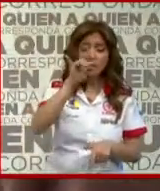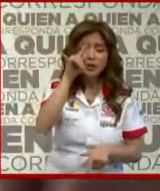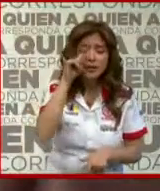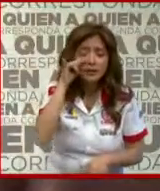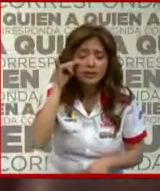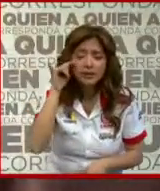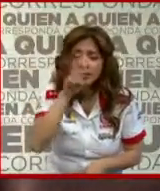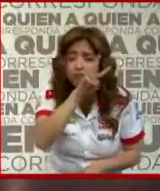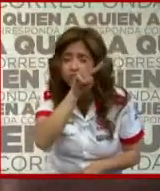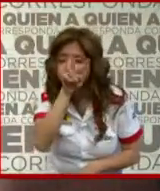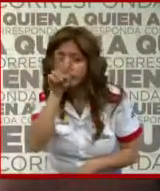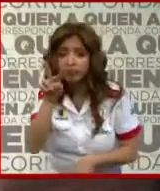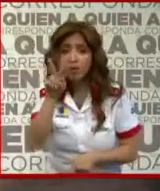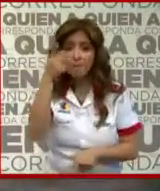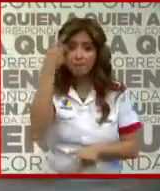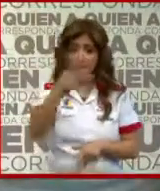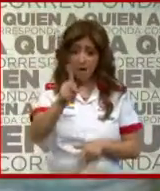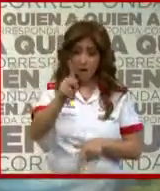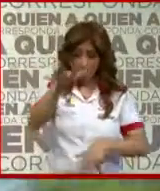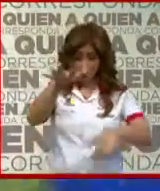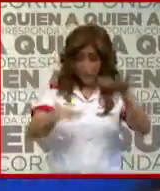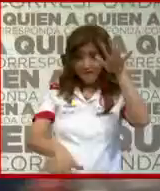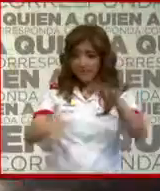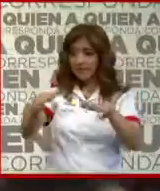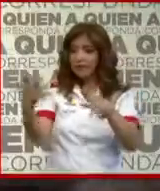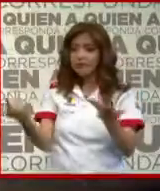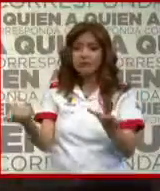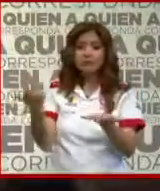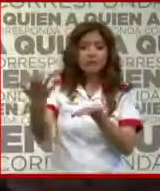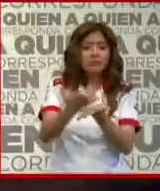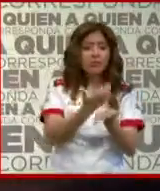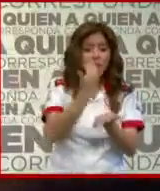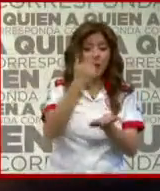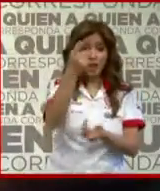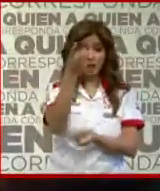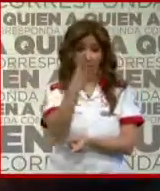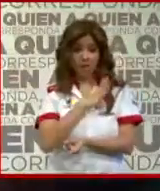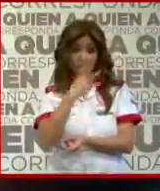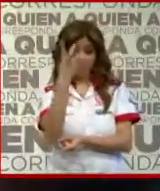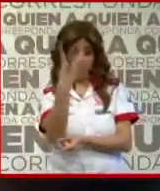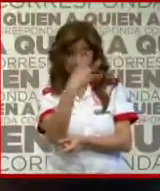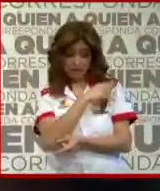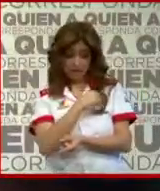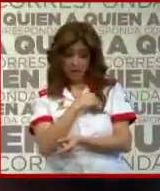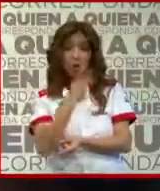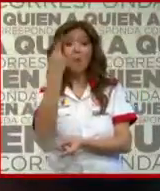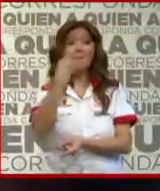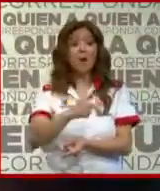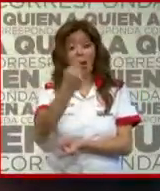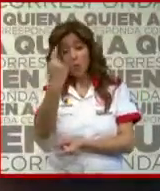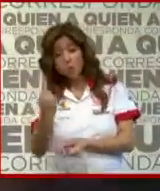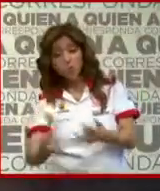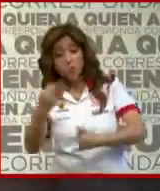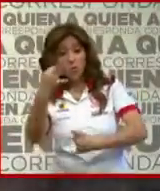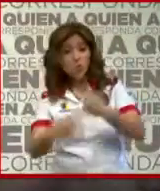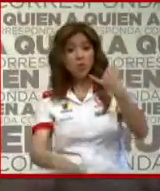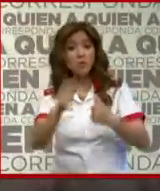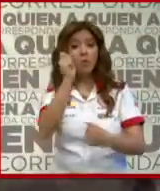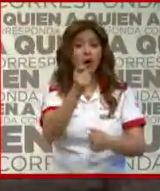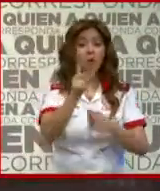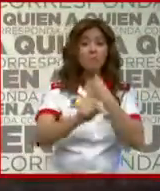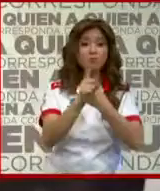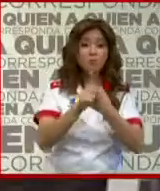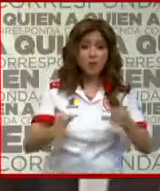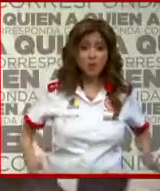pero confiesa que a veces no es suficiente para sostener a su familia. Tiene 3 hijos y el más chico padece de una lesión en su cadera.